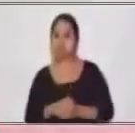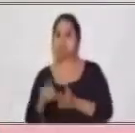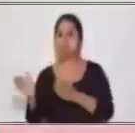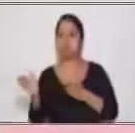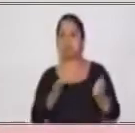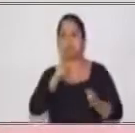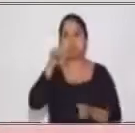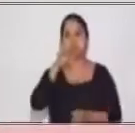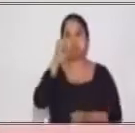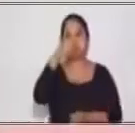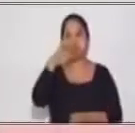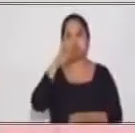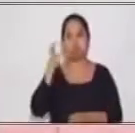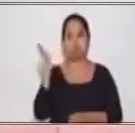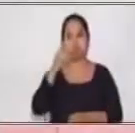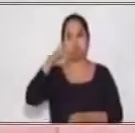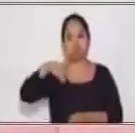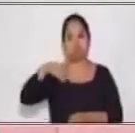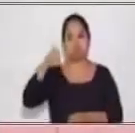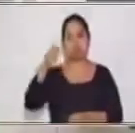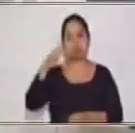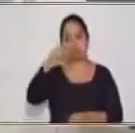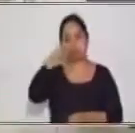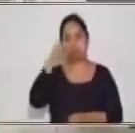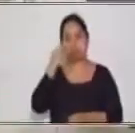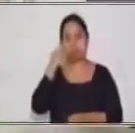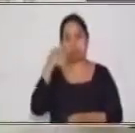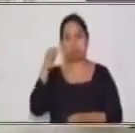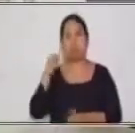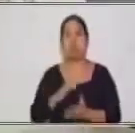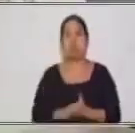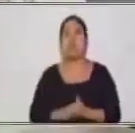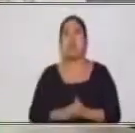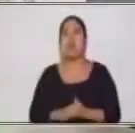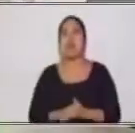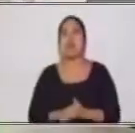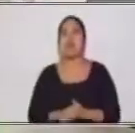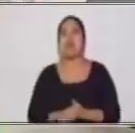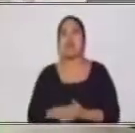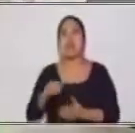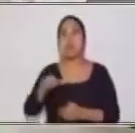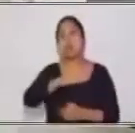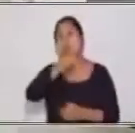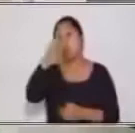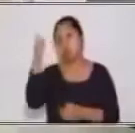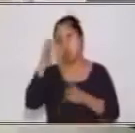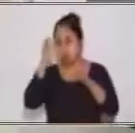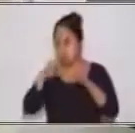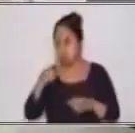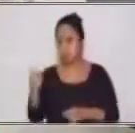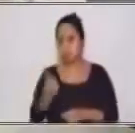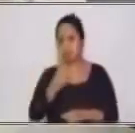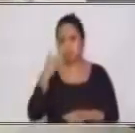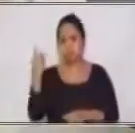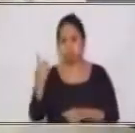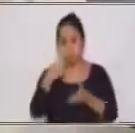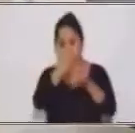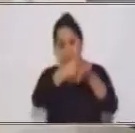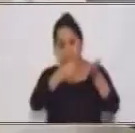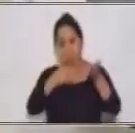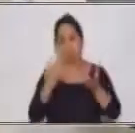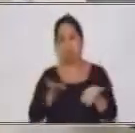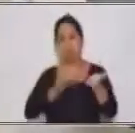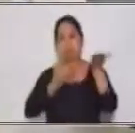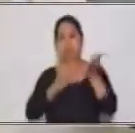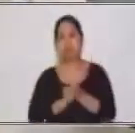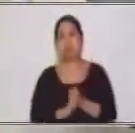Martí, otro autor muy famoso, también poeta, y lo podemos reconocer más que todo por